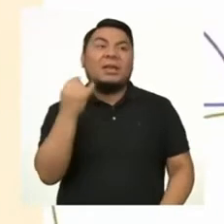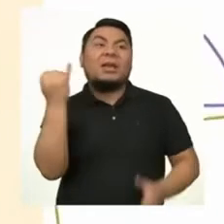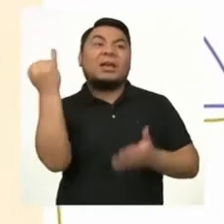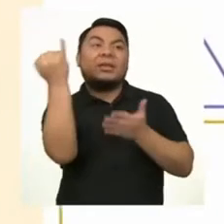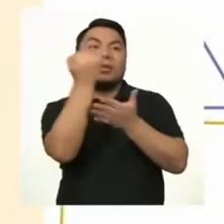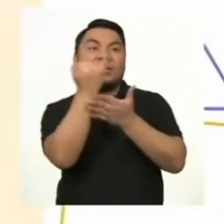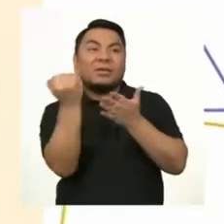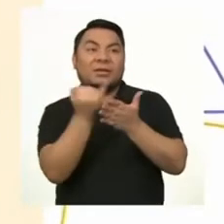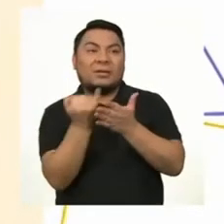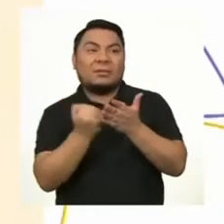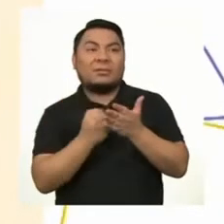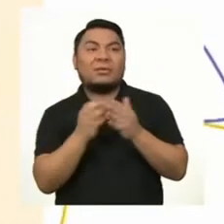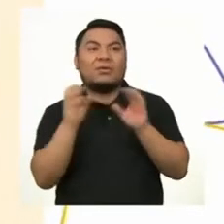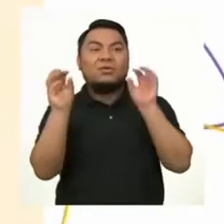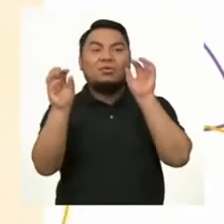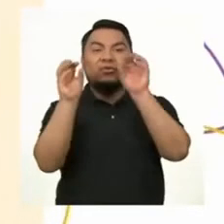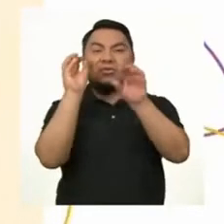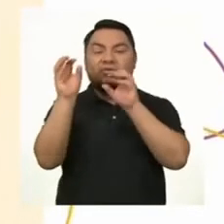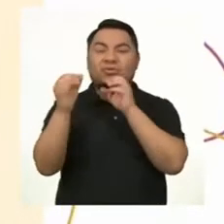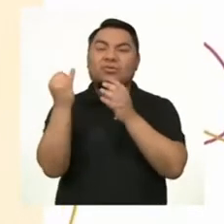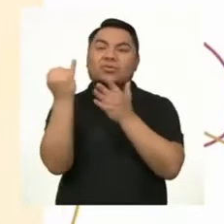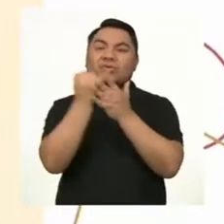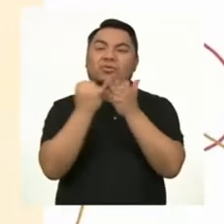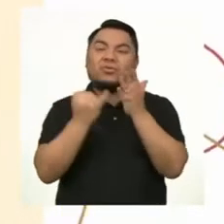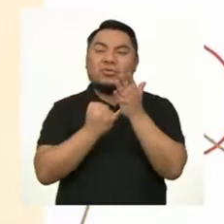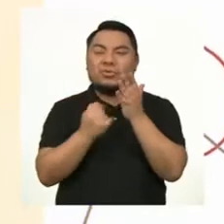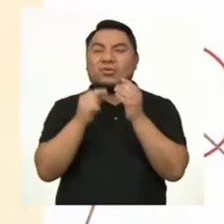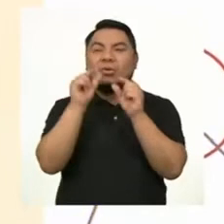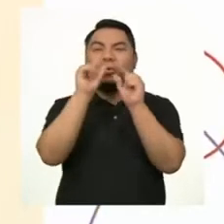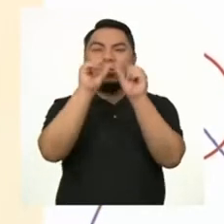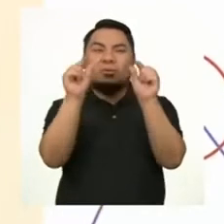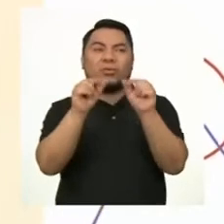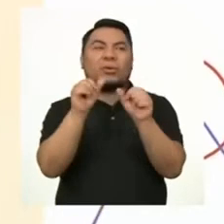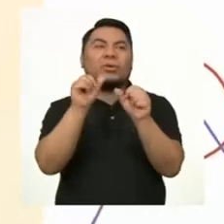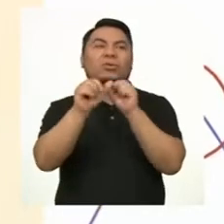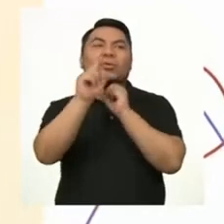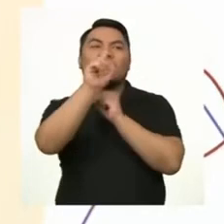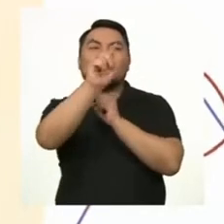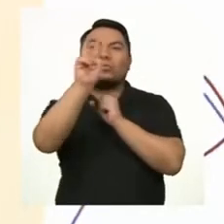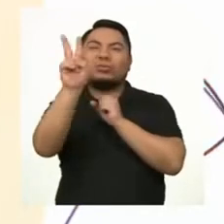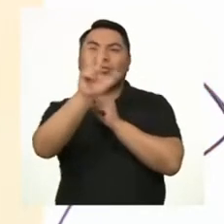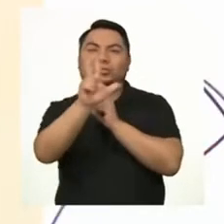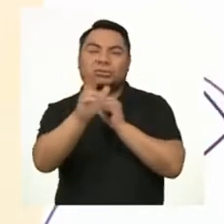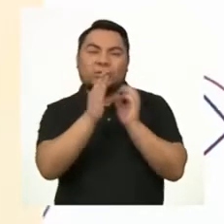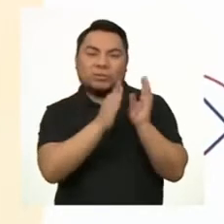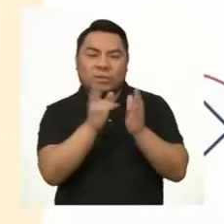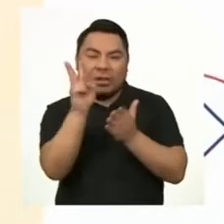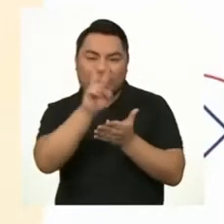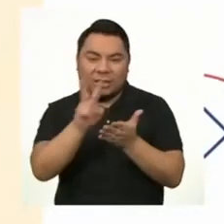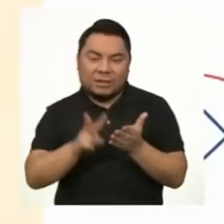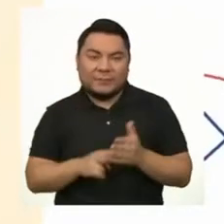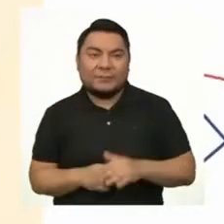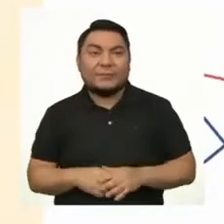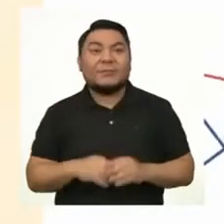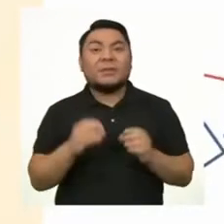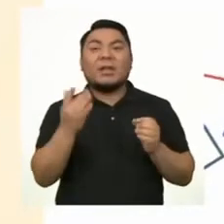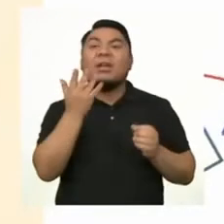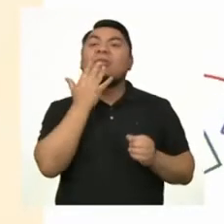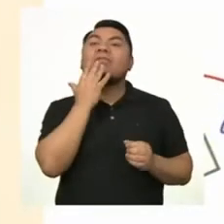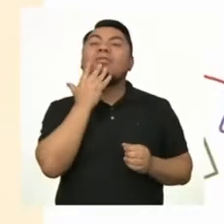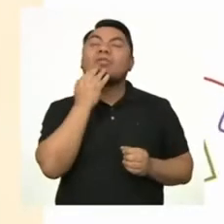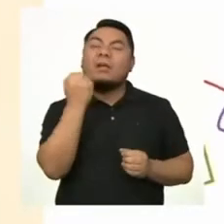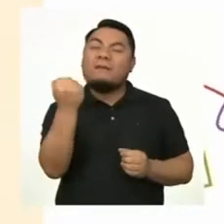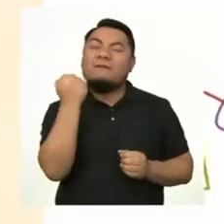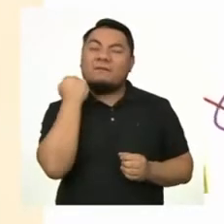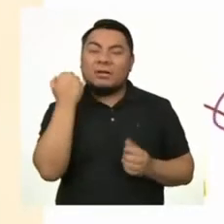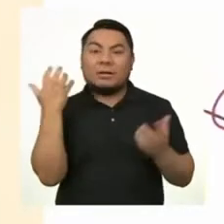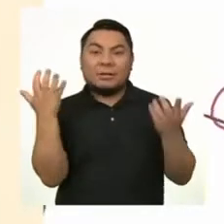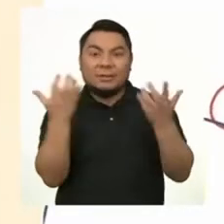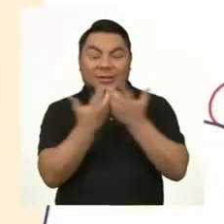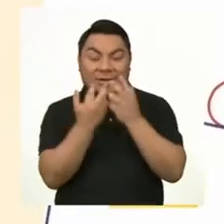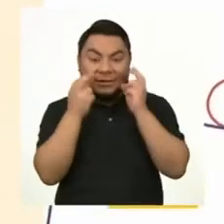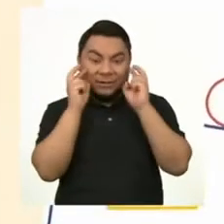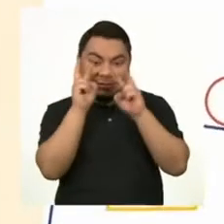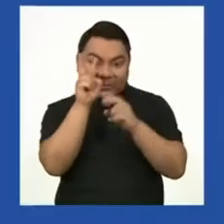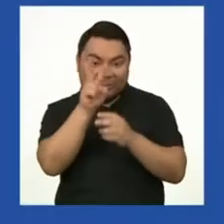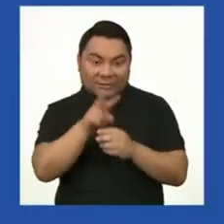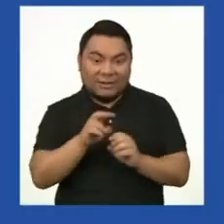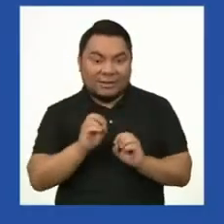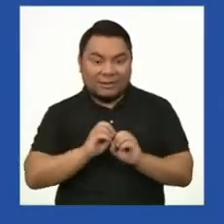dibujos, emoticones y una secuencia de números para ordenar la lectura, así como colores fuertes que contrastan y llaman la